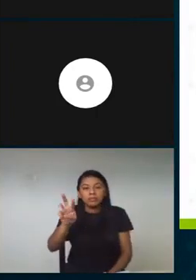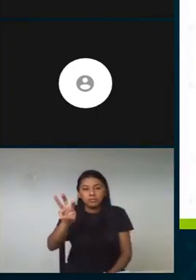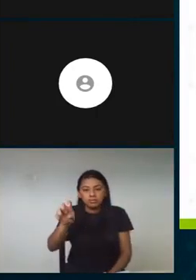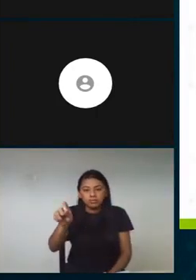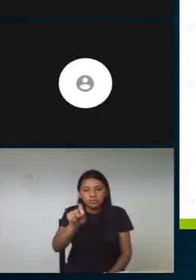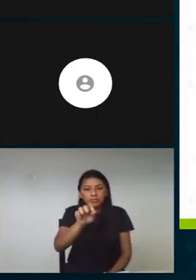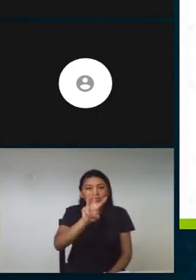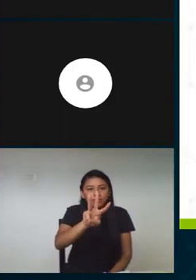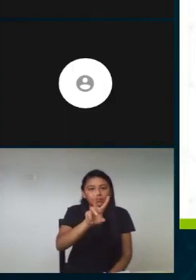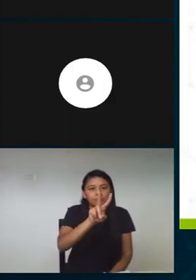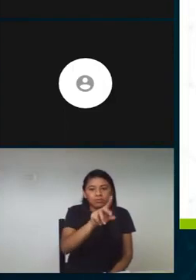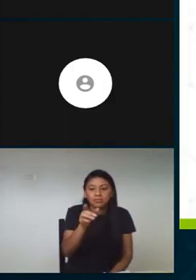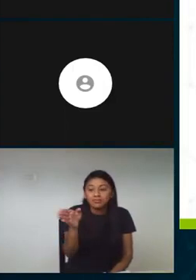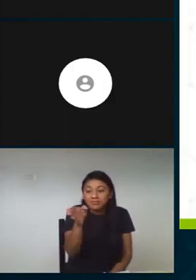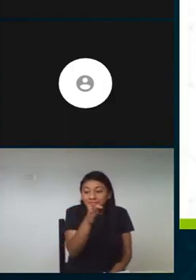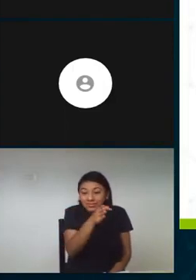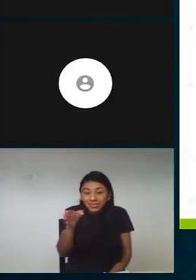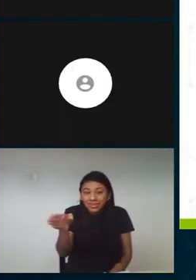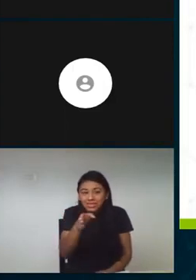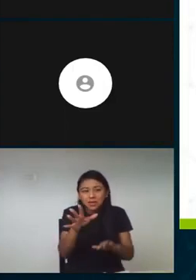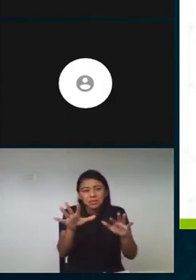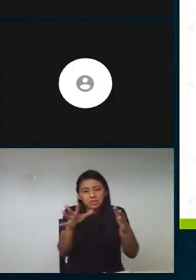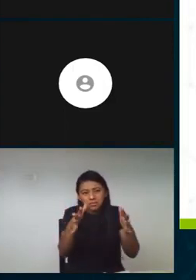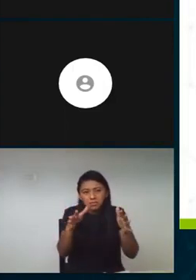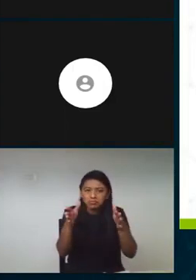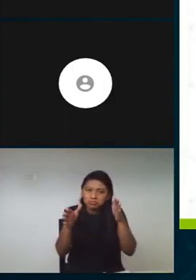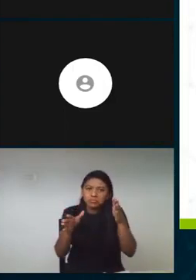que encuestamos, ¿cierto?